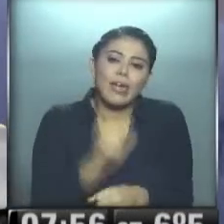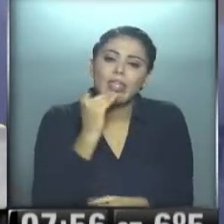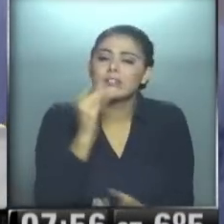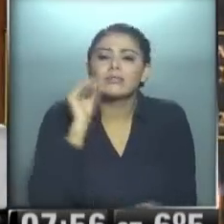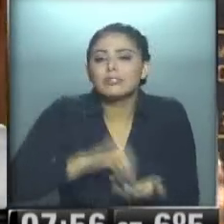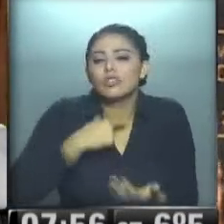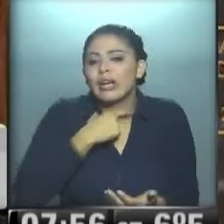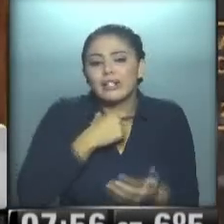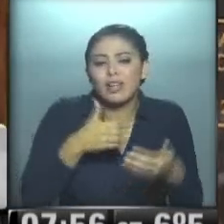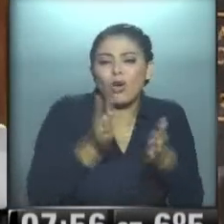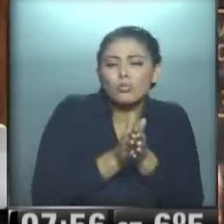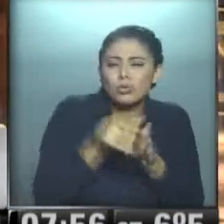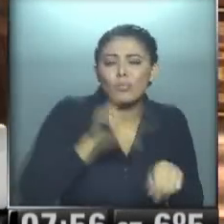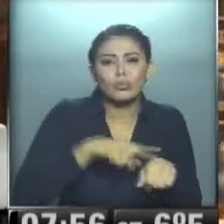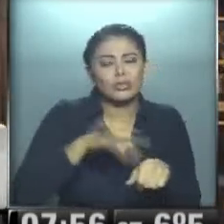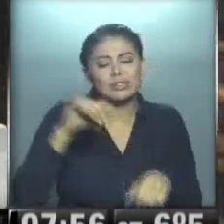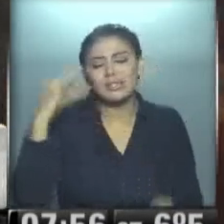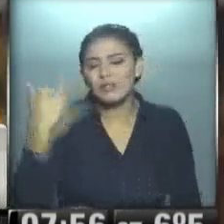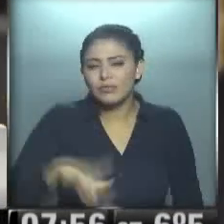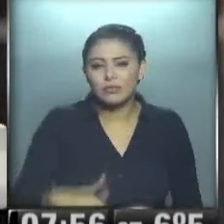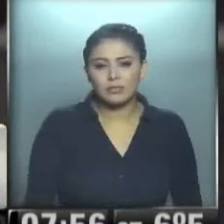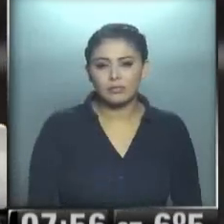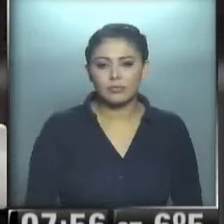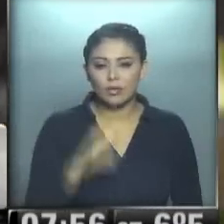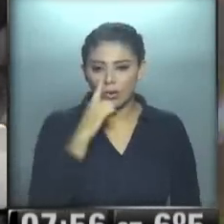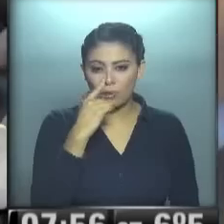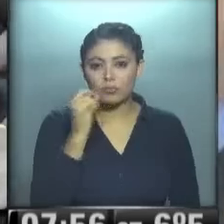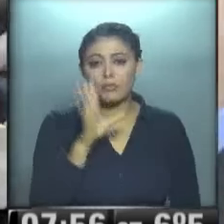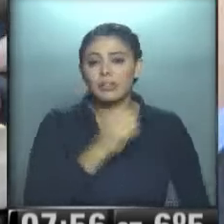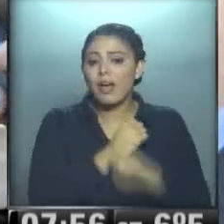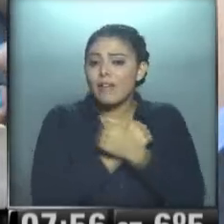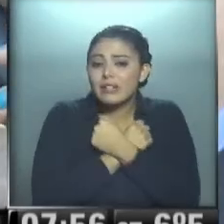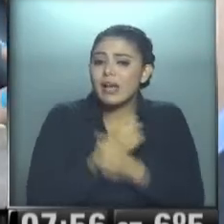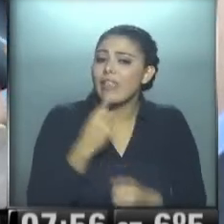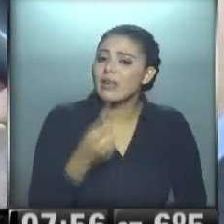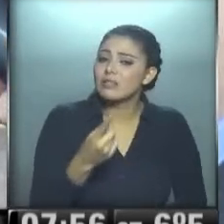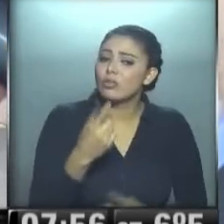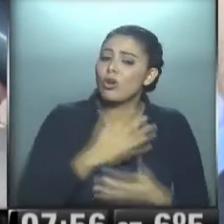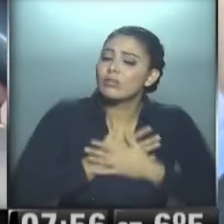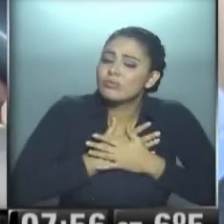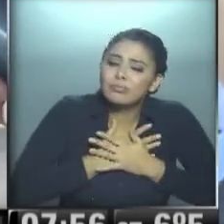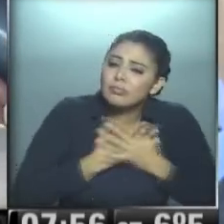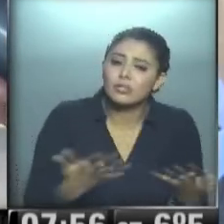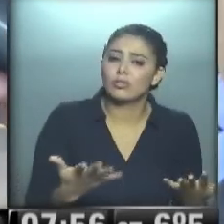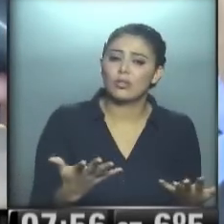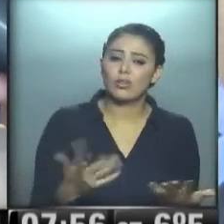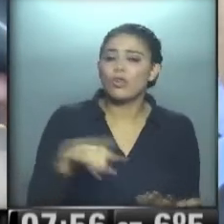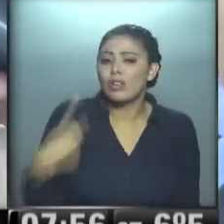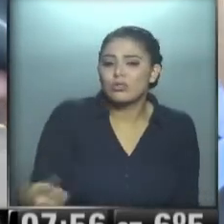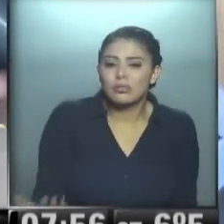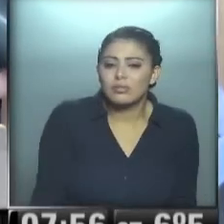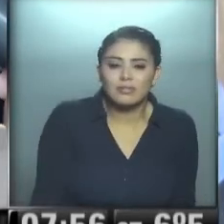estar con él en este momento muy duro. Simplemente abrazarlo y decirle te doy lo que pueda, el alma, corazón, otra